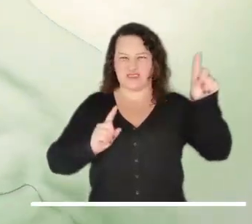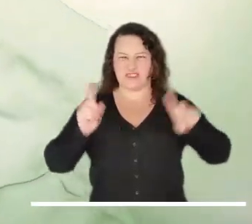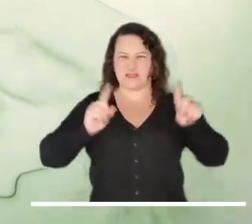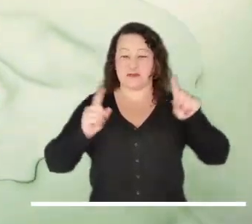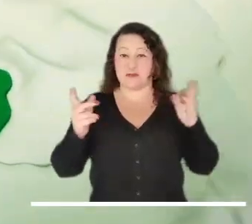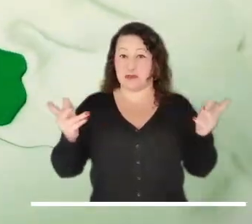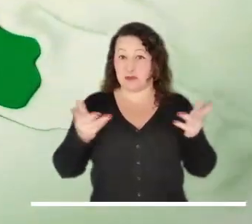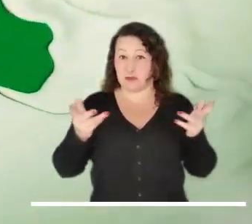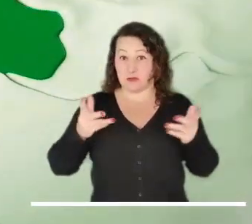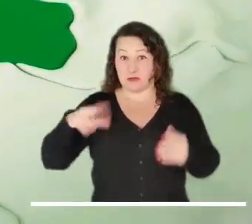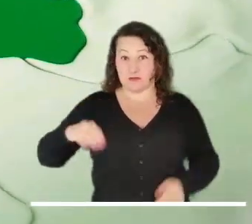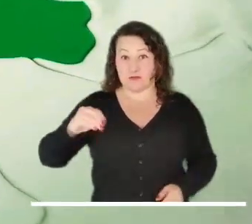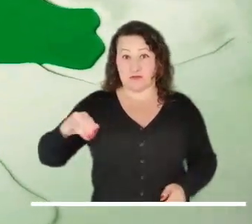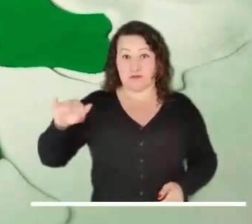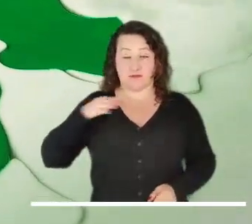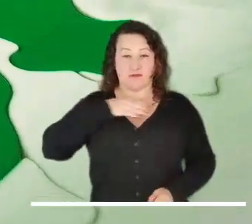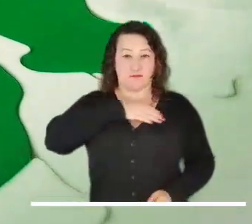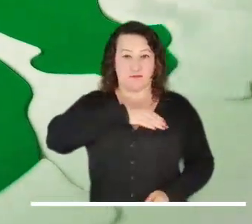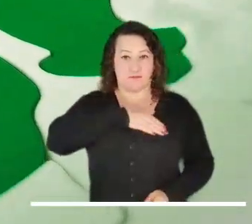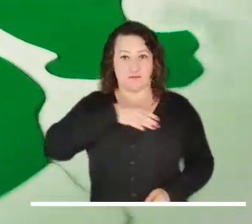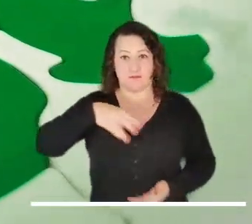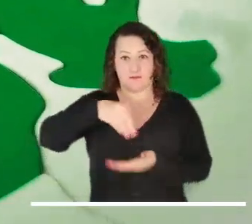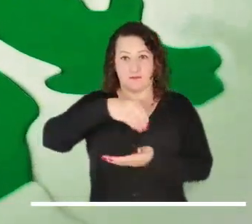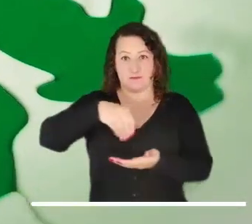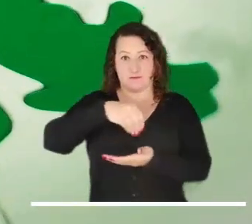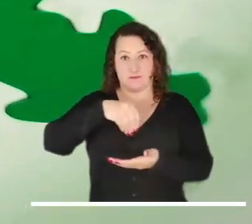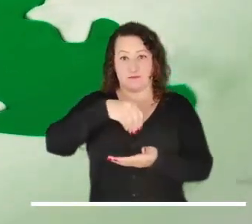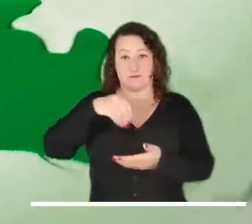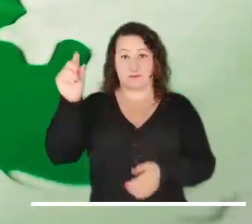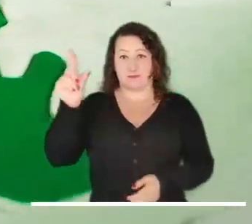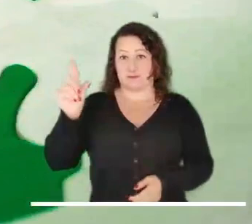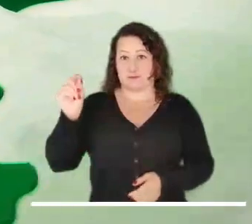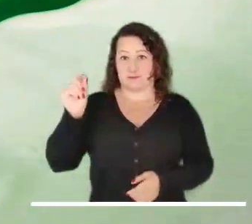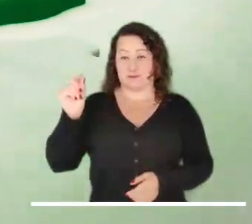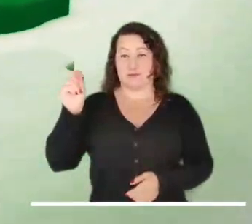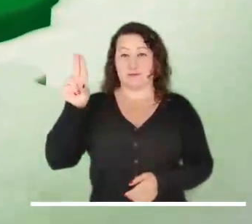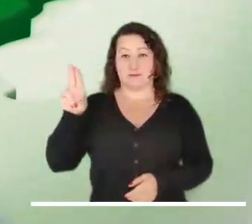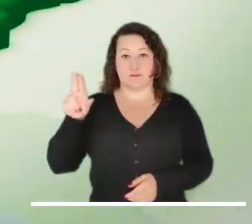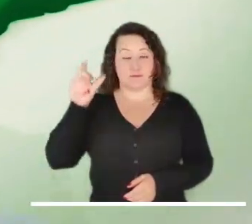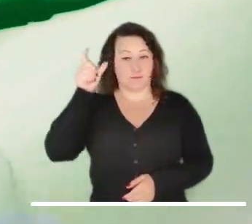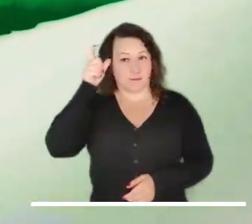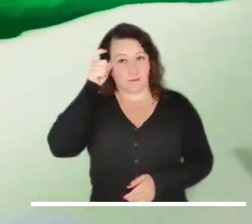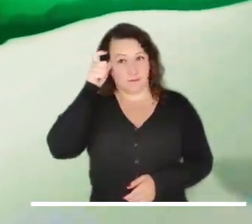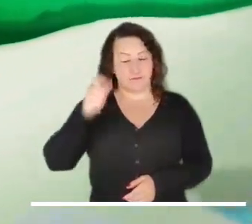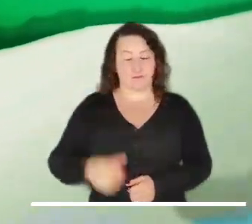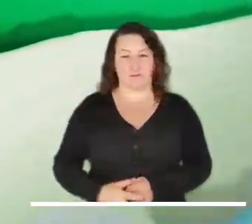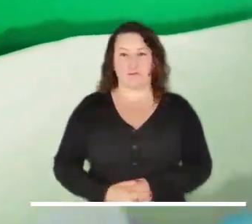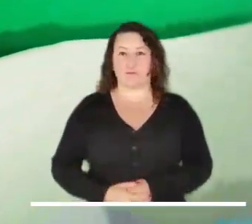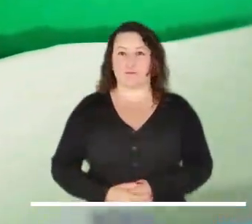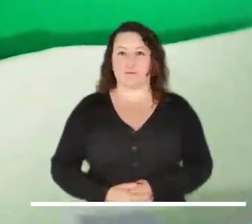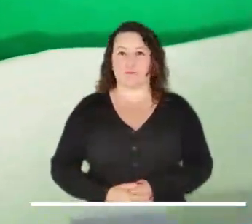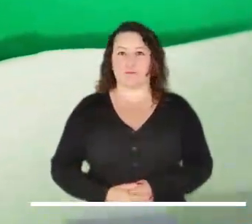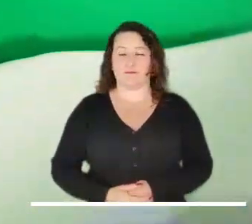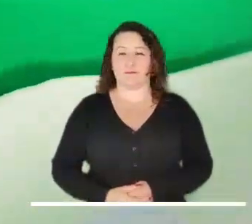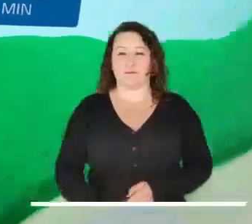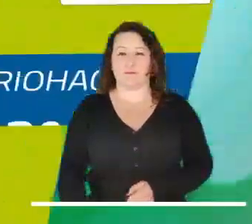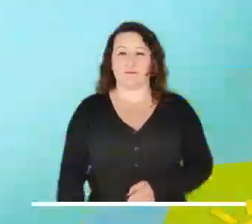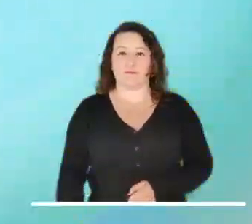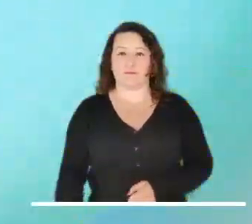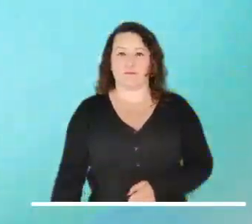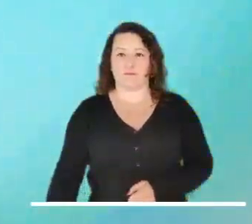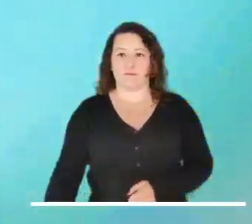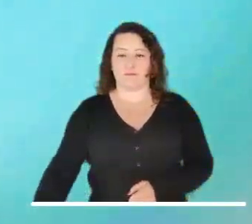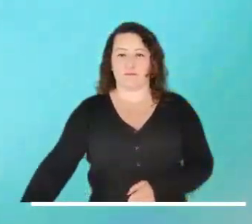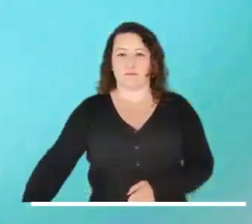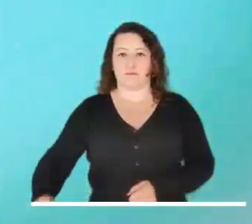podrían surgir en zonas de Magdalena, Bolívar, Atlántico, Cesar, Sucre y Córdoba. La nubosidad